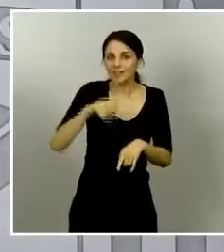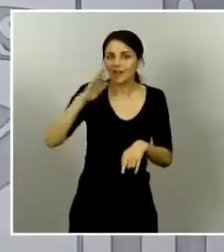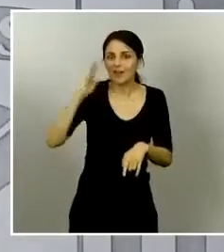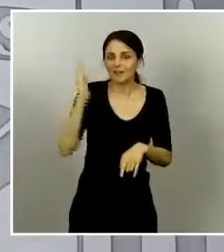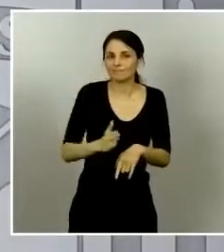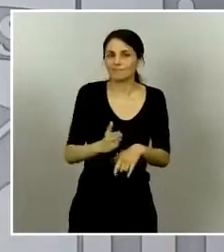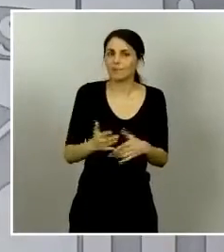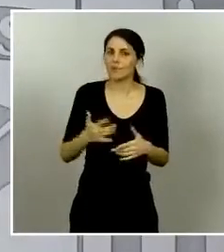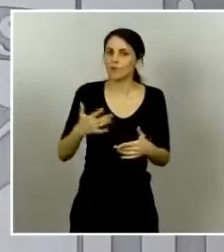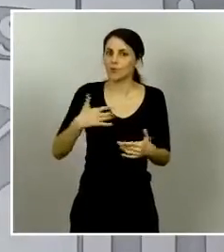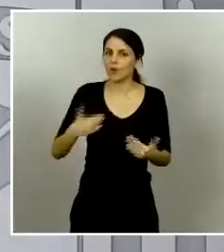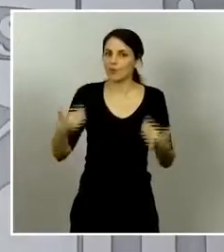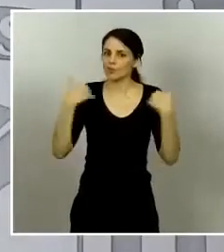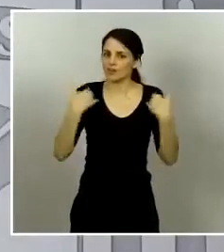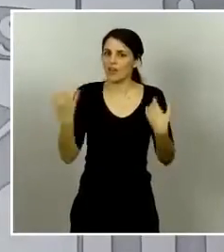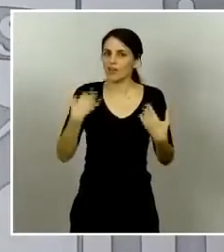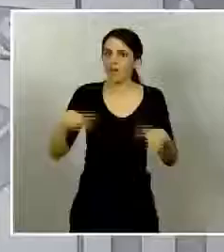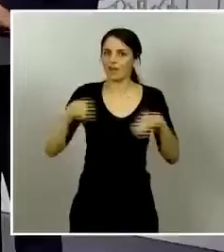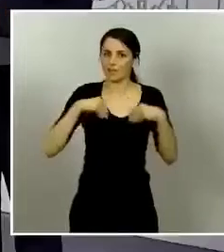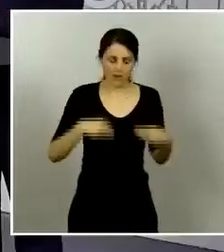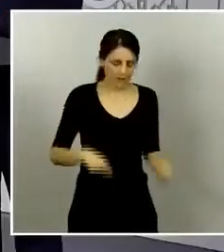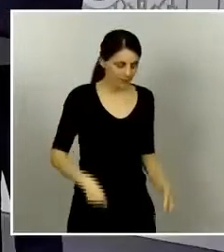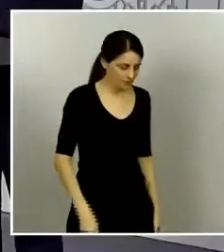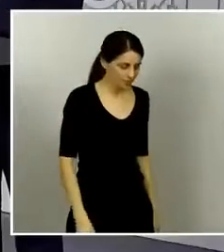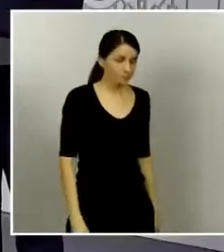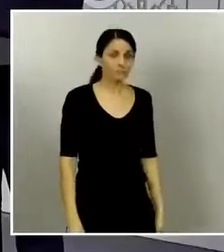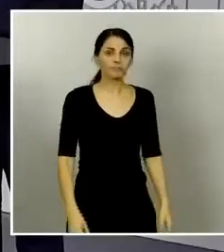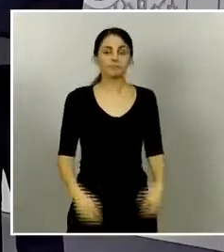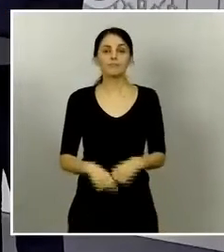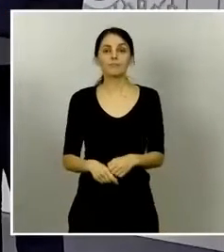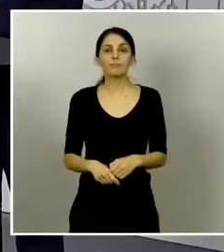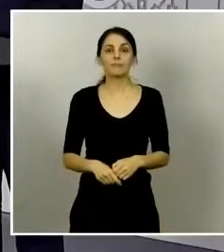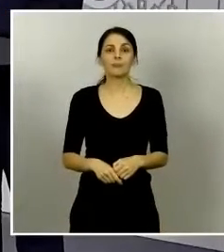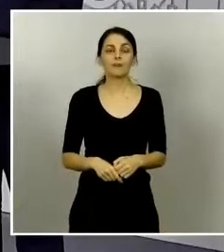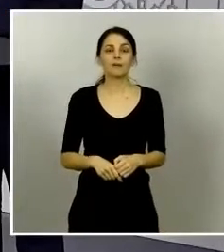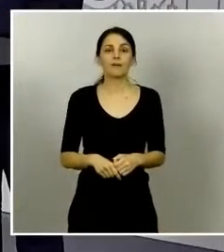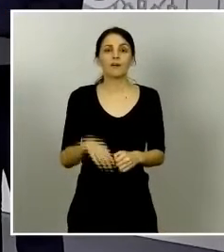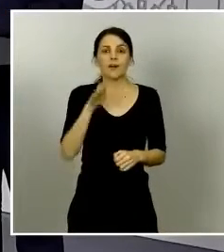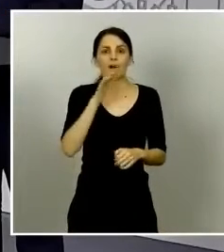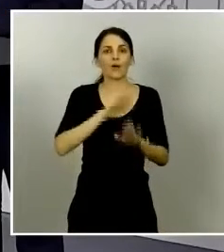responsabilidad y a lo que es exigible para el principal partido de la oposición.